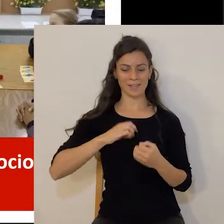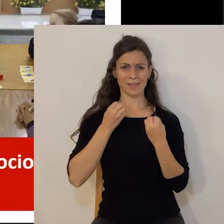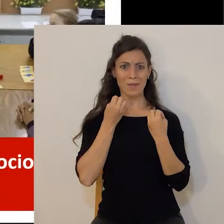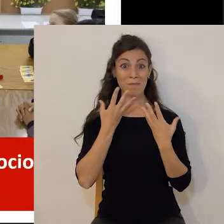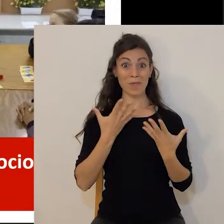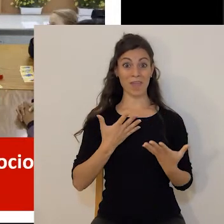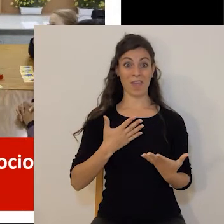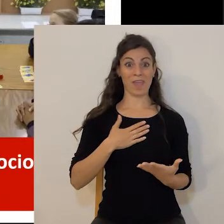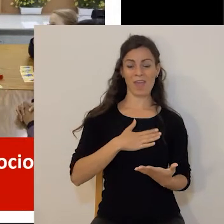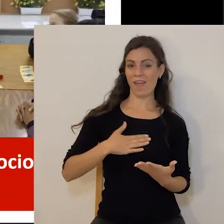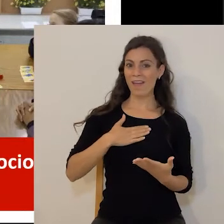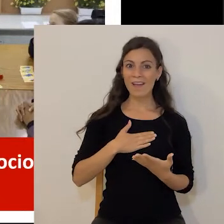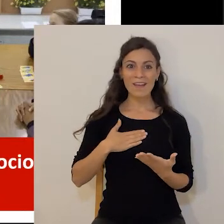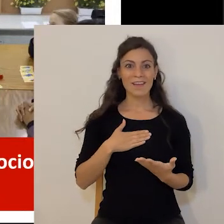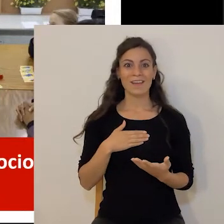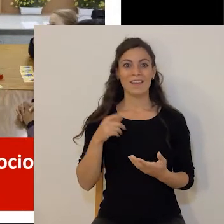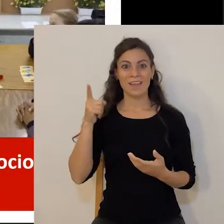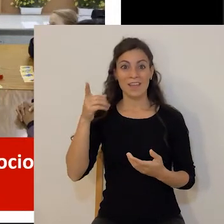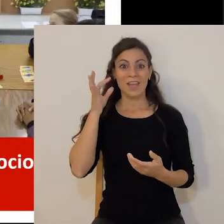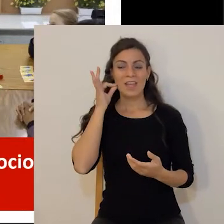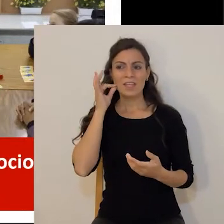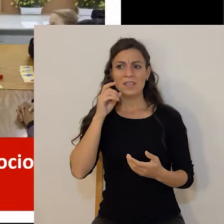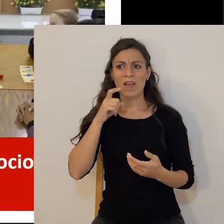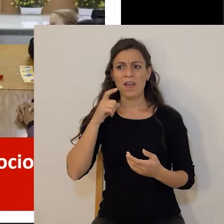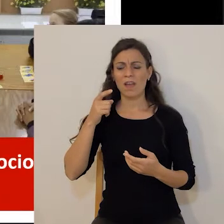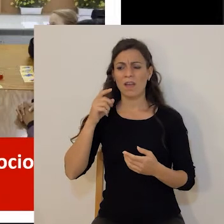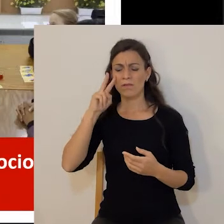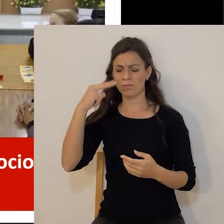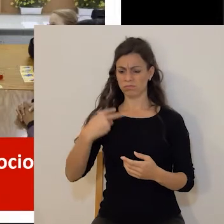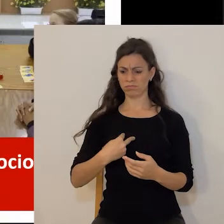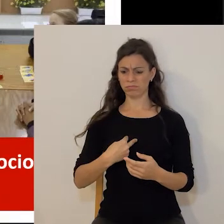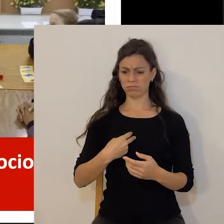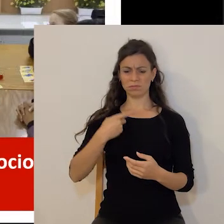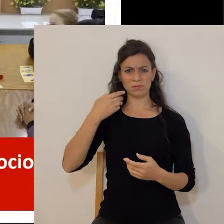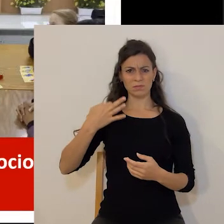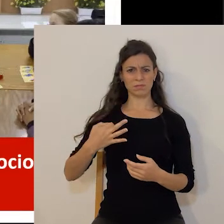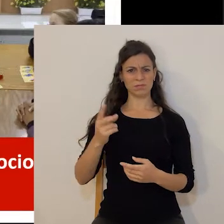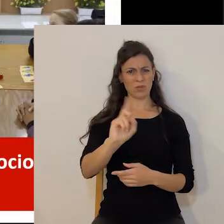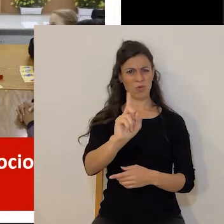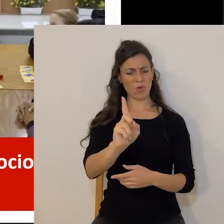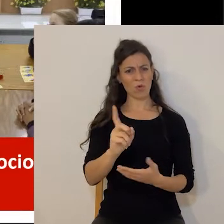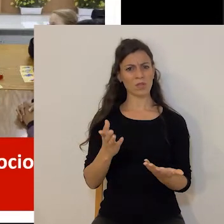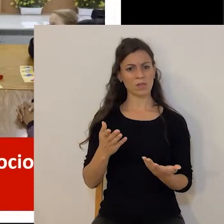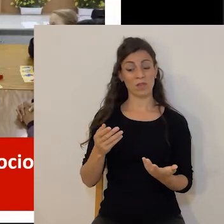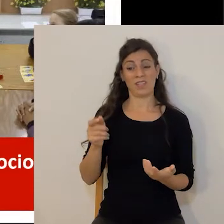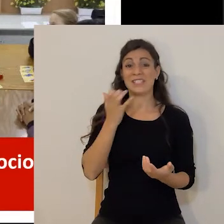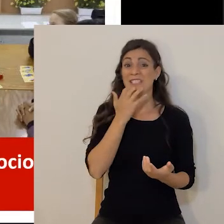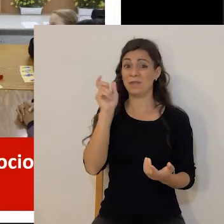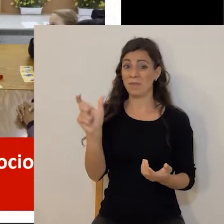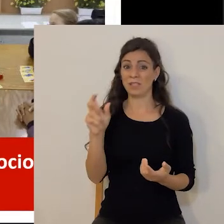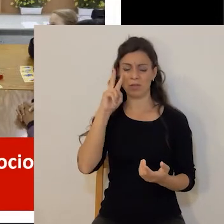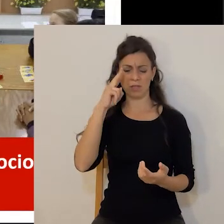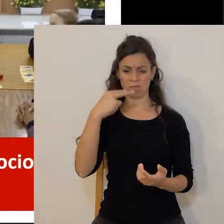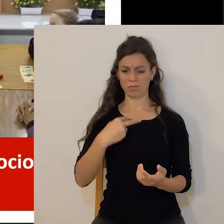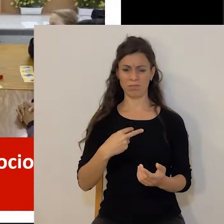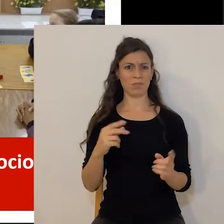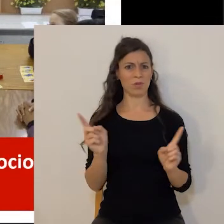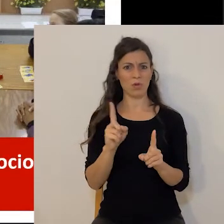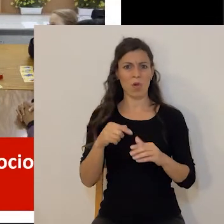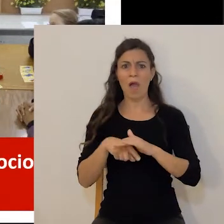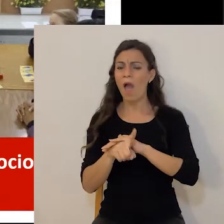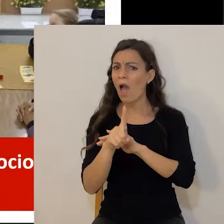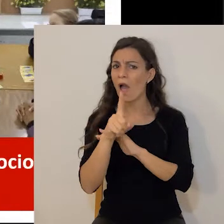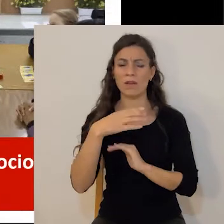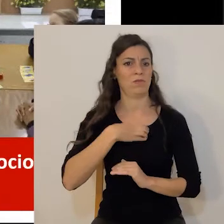emocional, el cómo ella no creía en sí misma. Entonces, una persona que no cree en sí mismo no puede